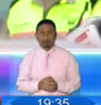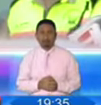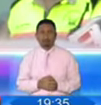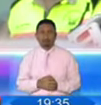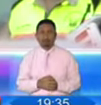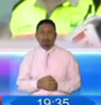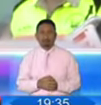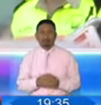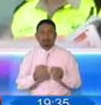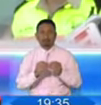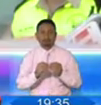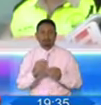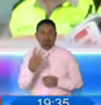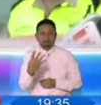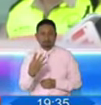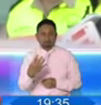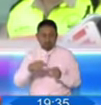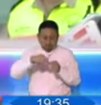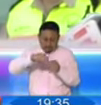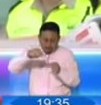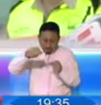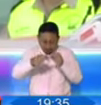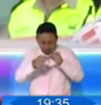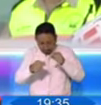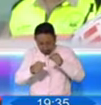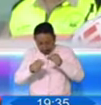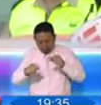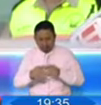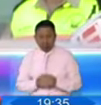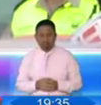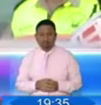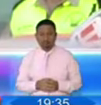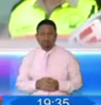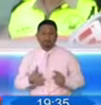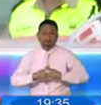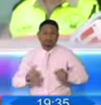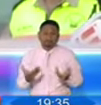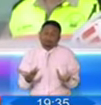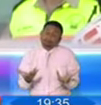número 4 con cinta adhesiva,